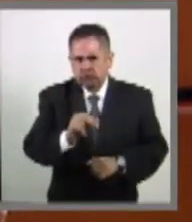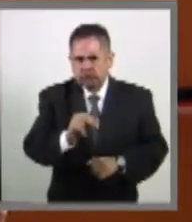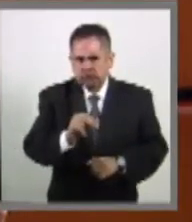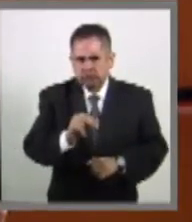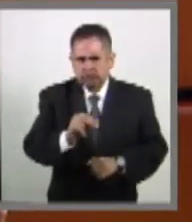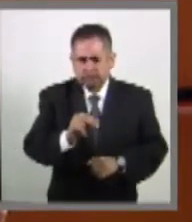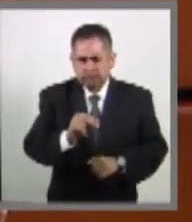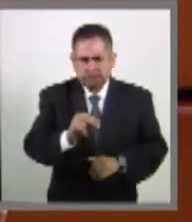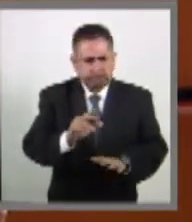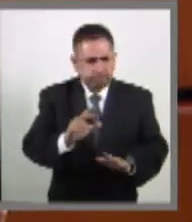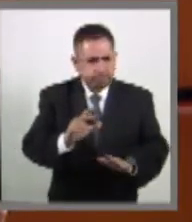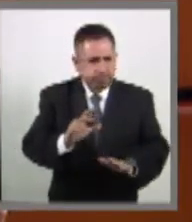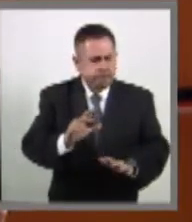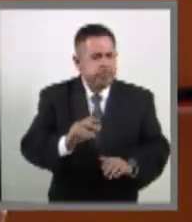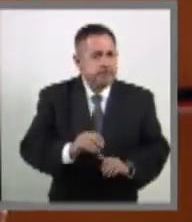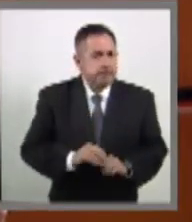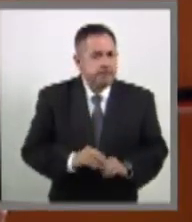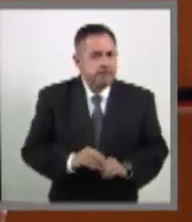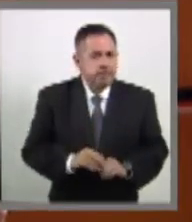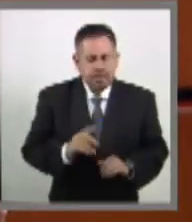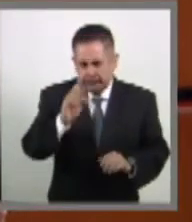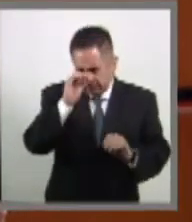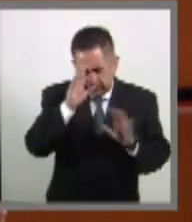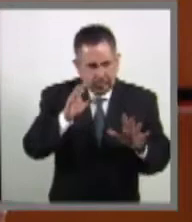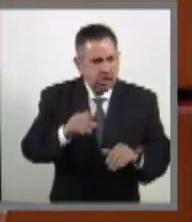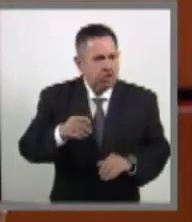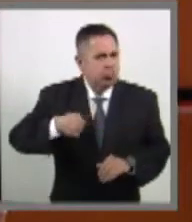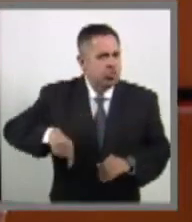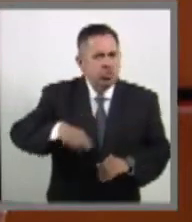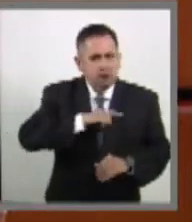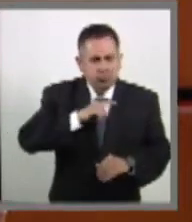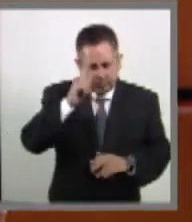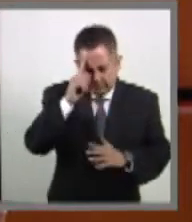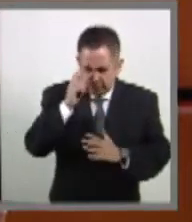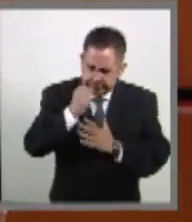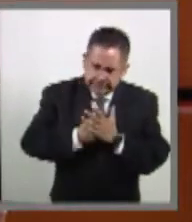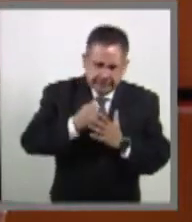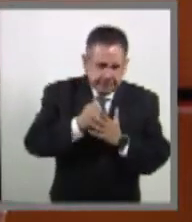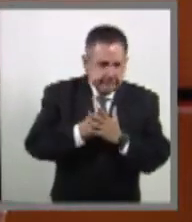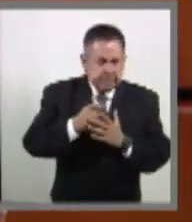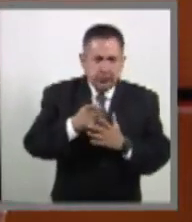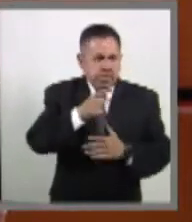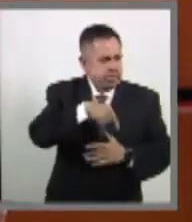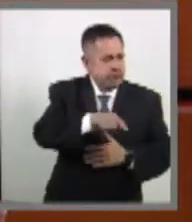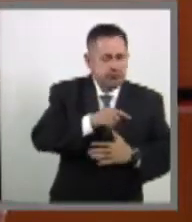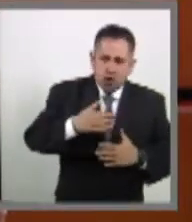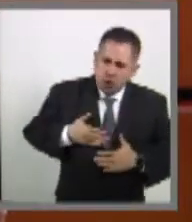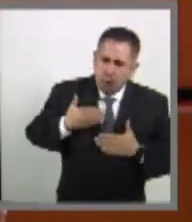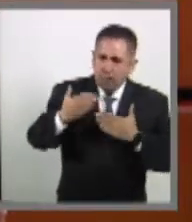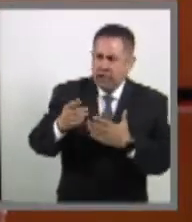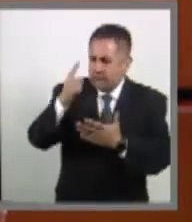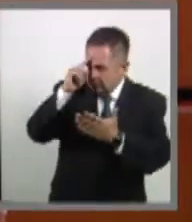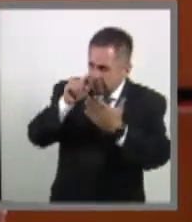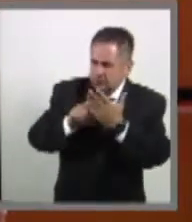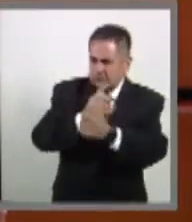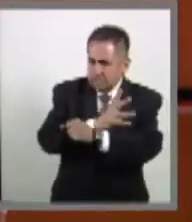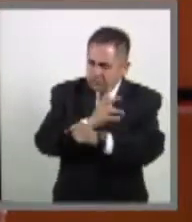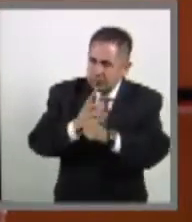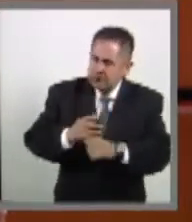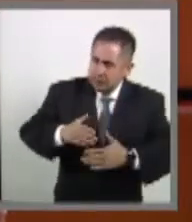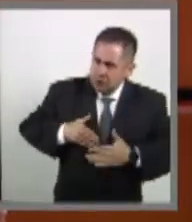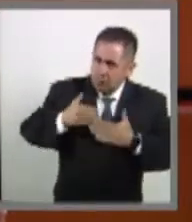Es claro que luchamos por la credibilidad de las instituciones